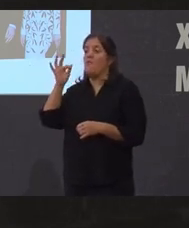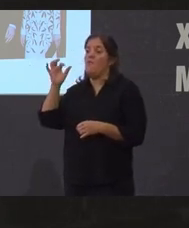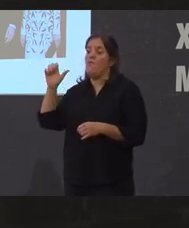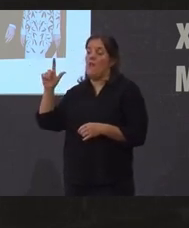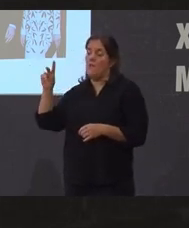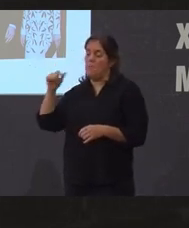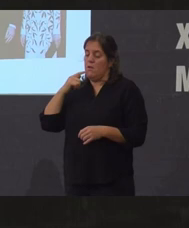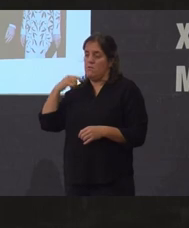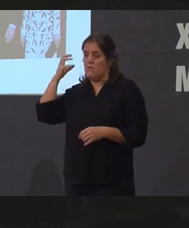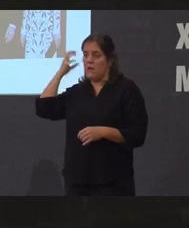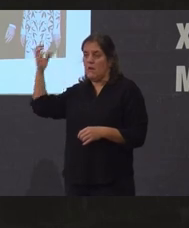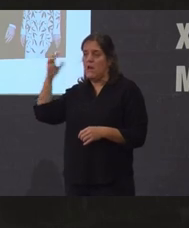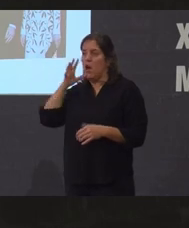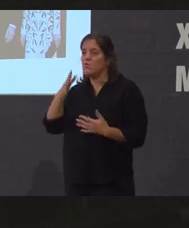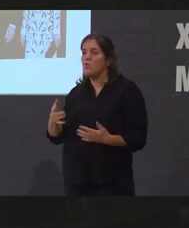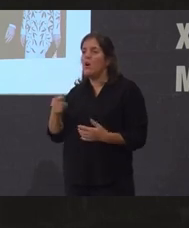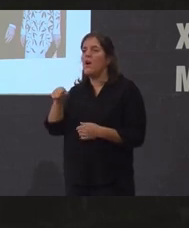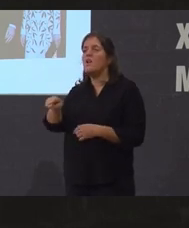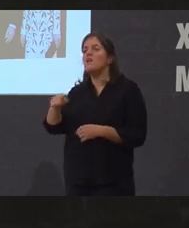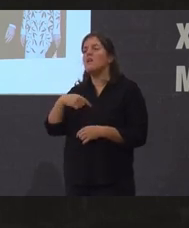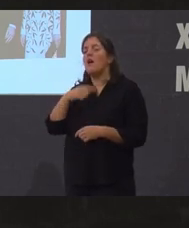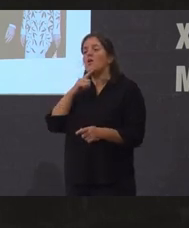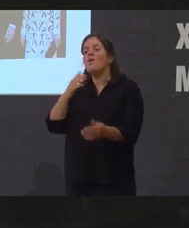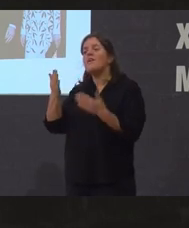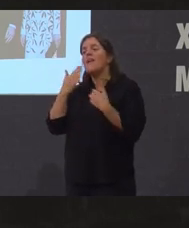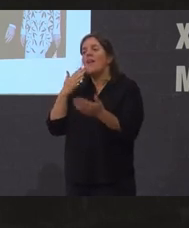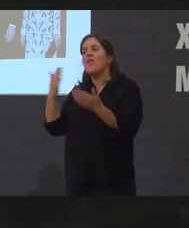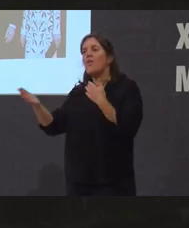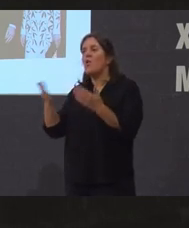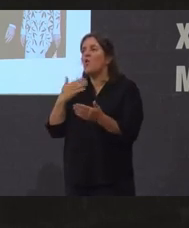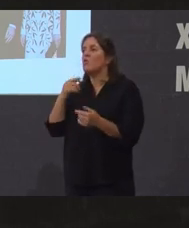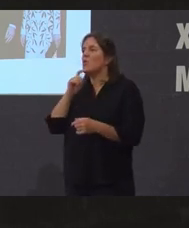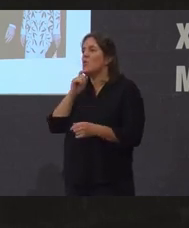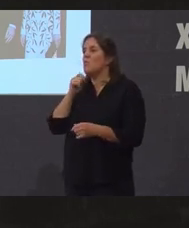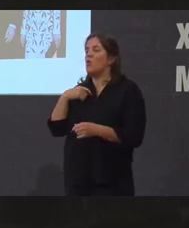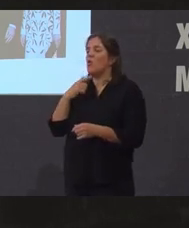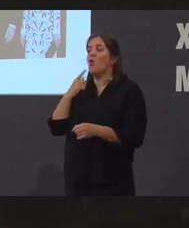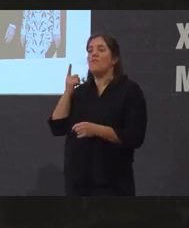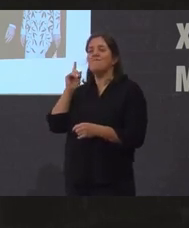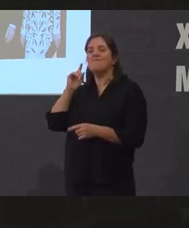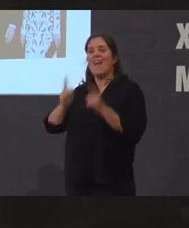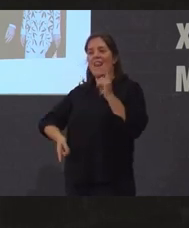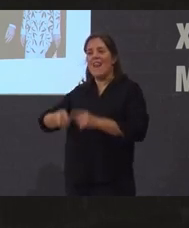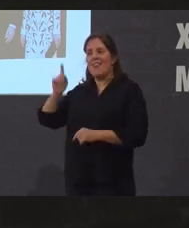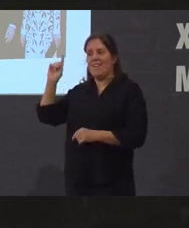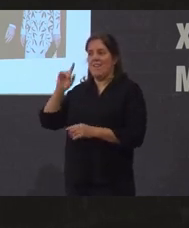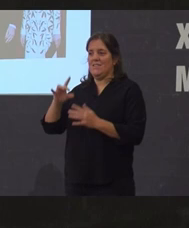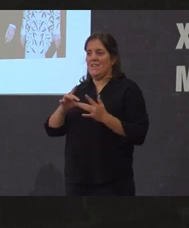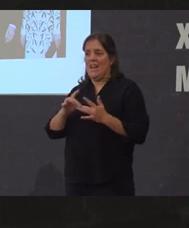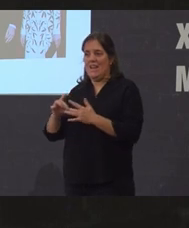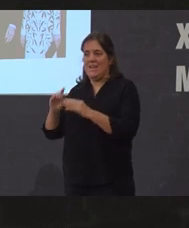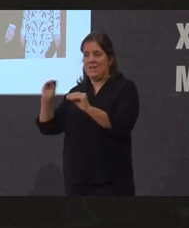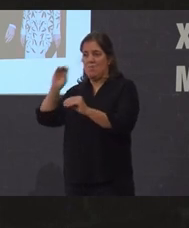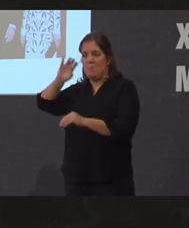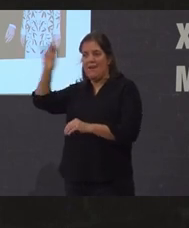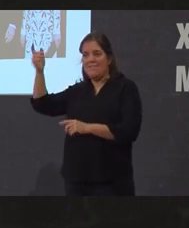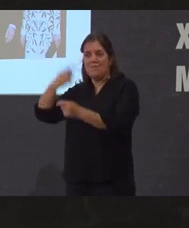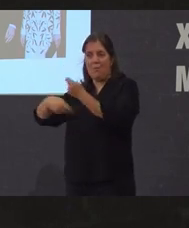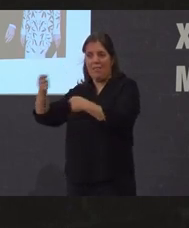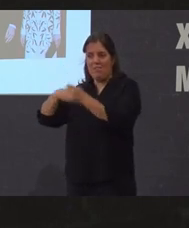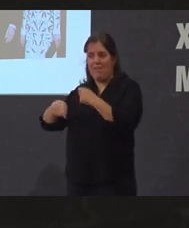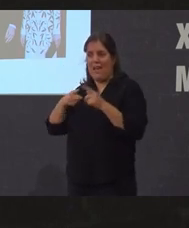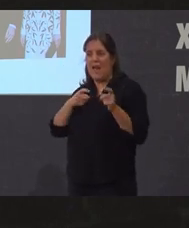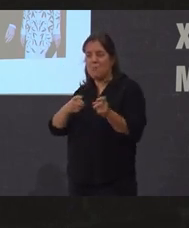Felipe sigue tendo unha relación estupenda cos líderes destos países os que lles venden